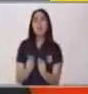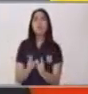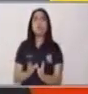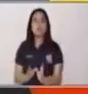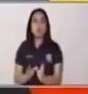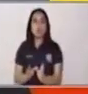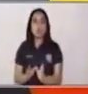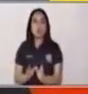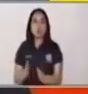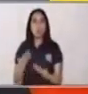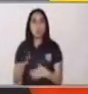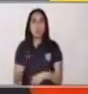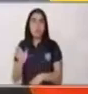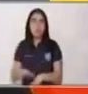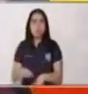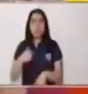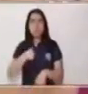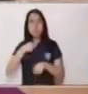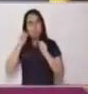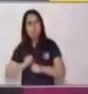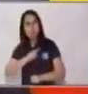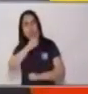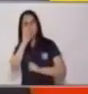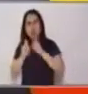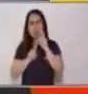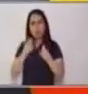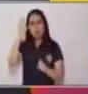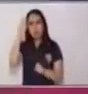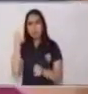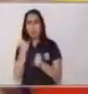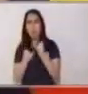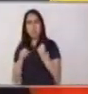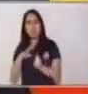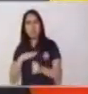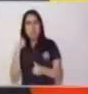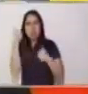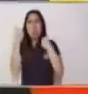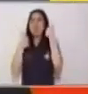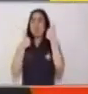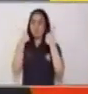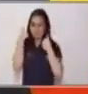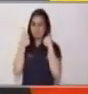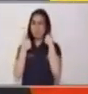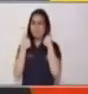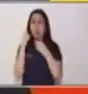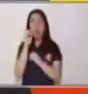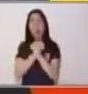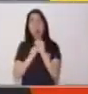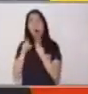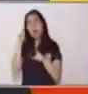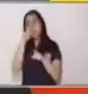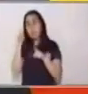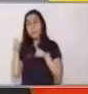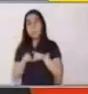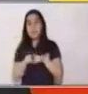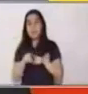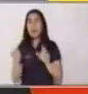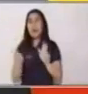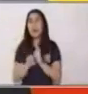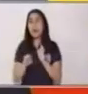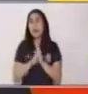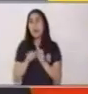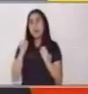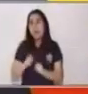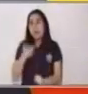preguntar sobre algunas dudas que tú tienes y también puede ser para evaluar, nos ayudan para